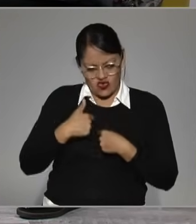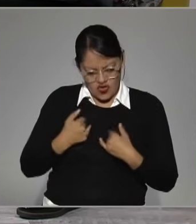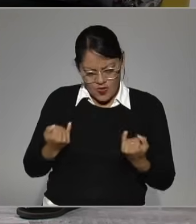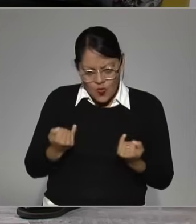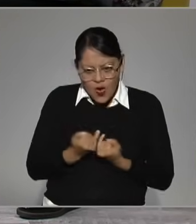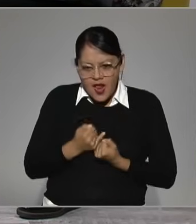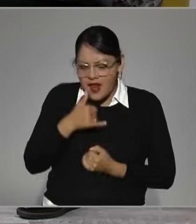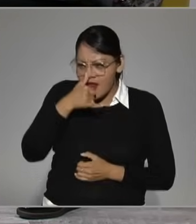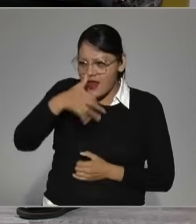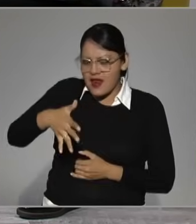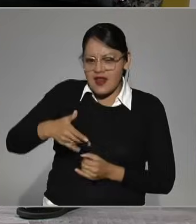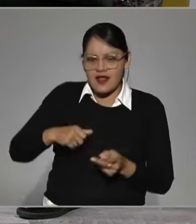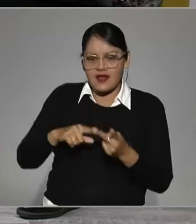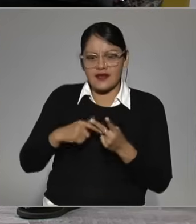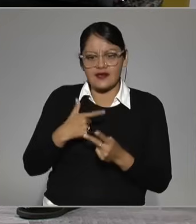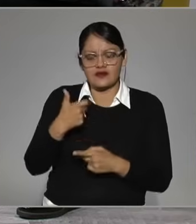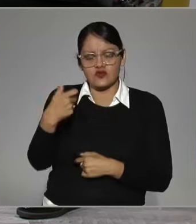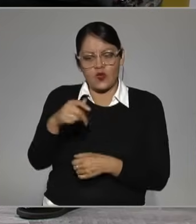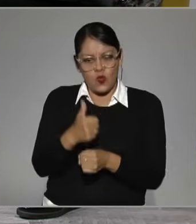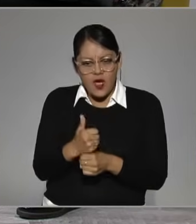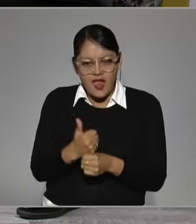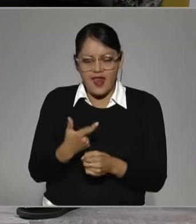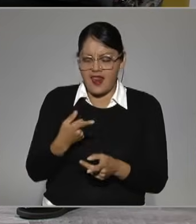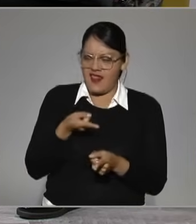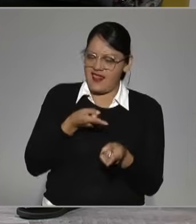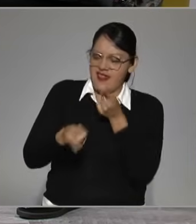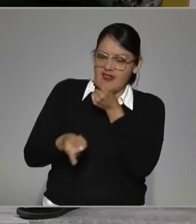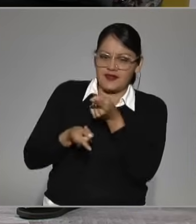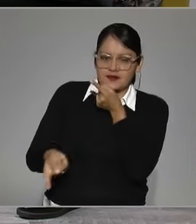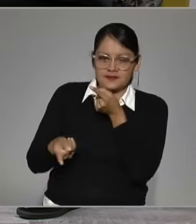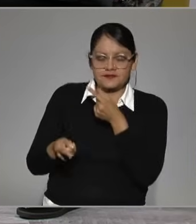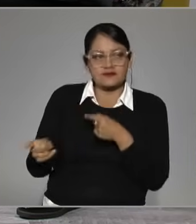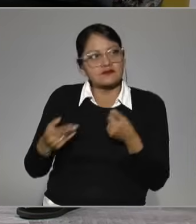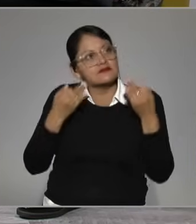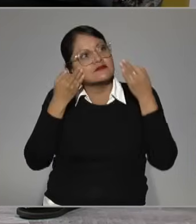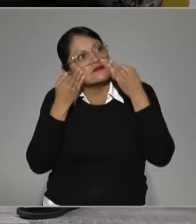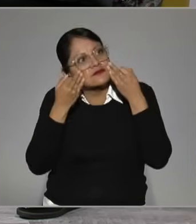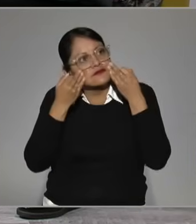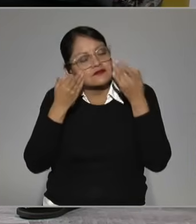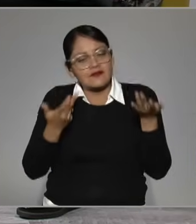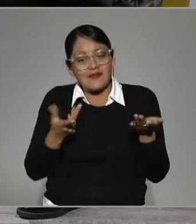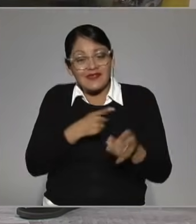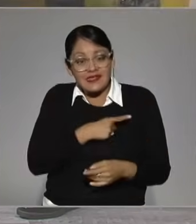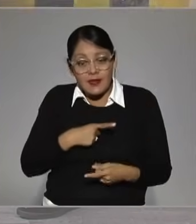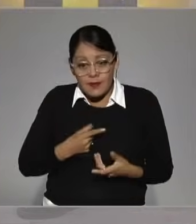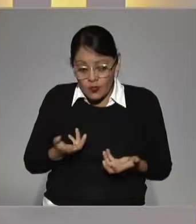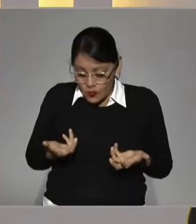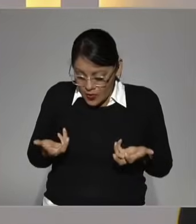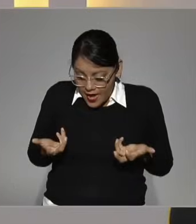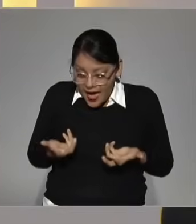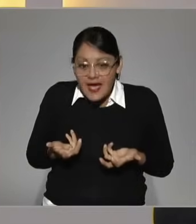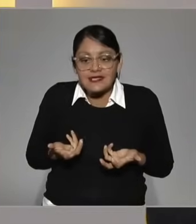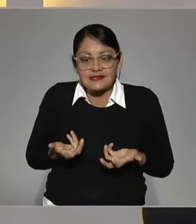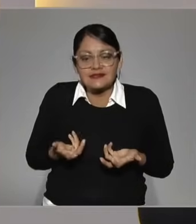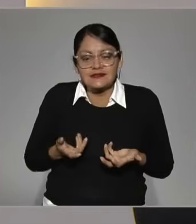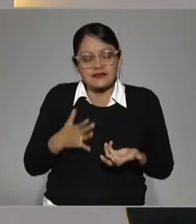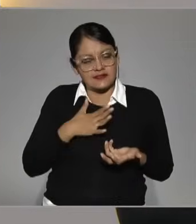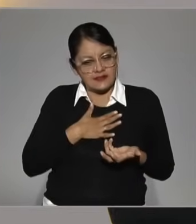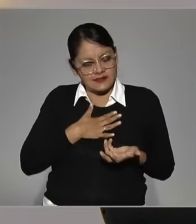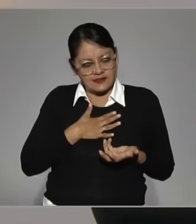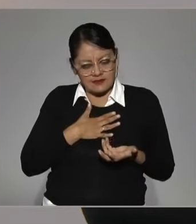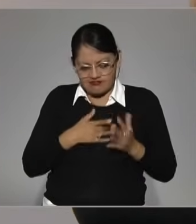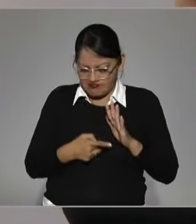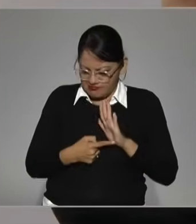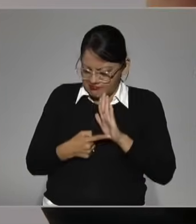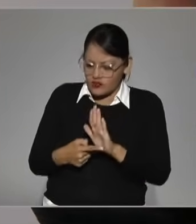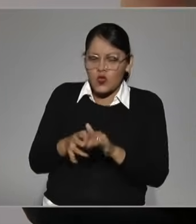su mamá o a mi abuela o a su no sé qué? Y entonces necesitamos ser muy coherentes y muy conscientes de qué estamos